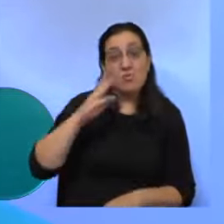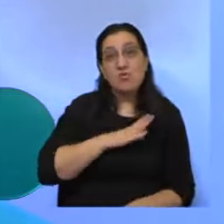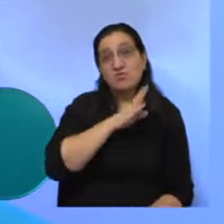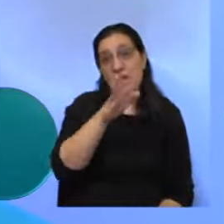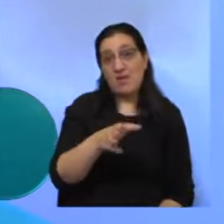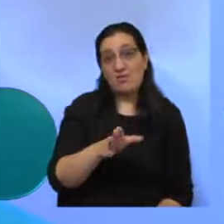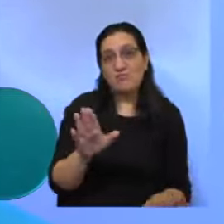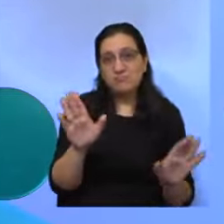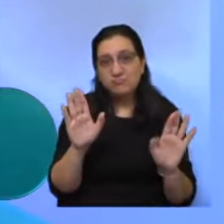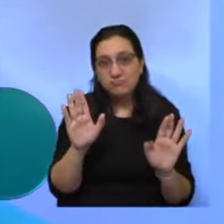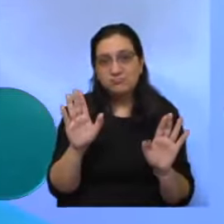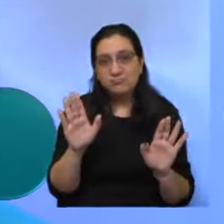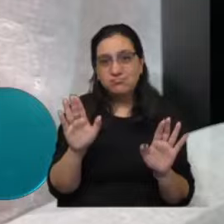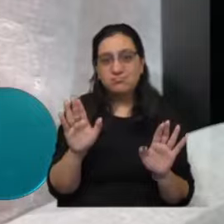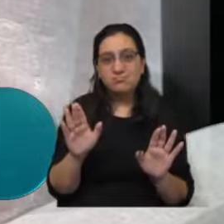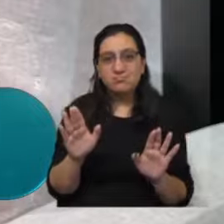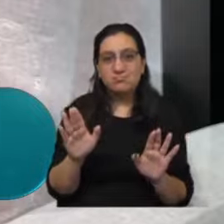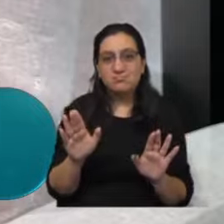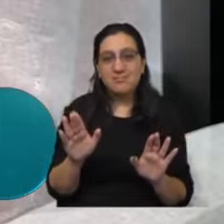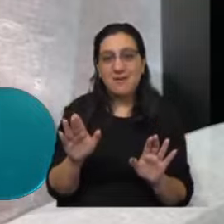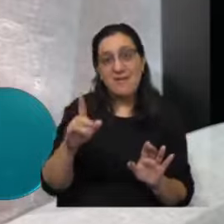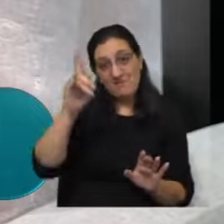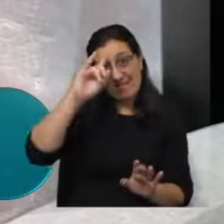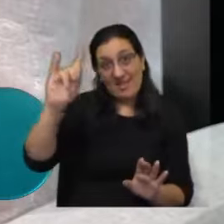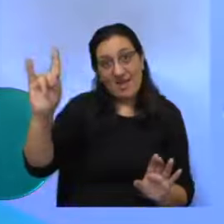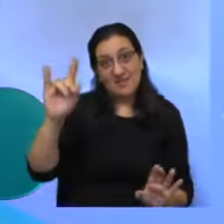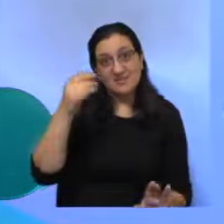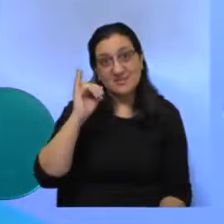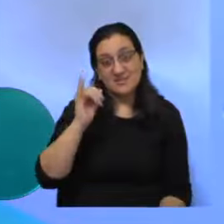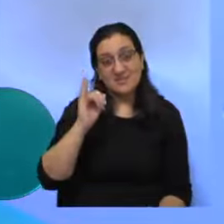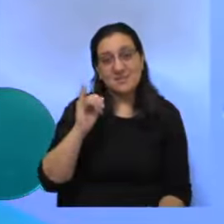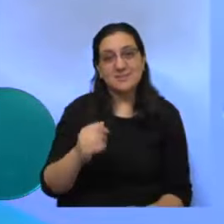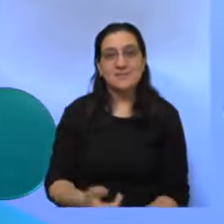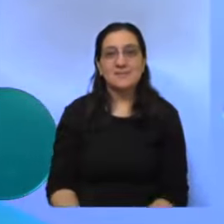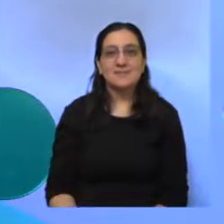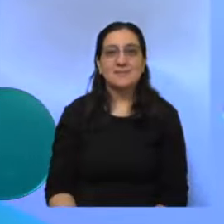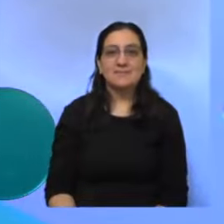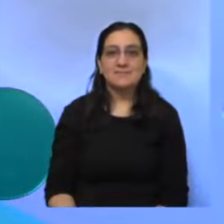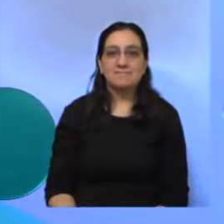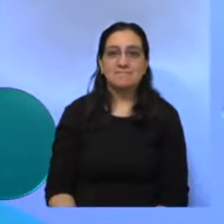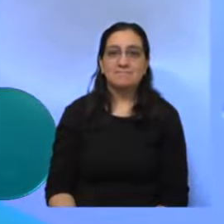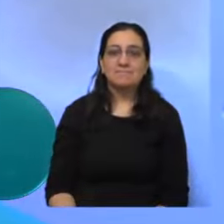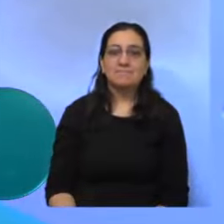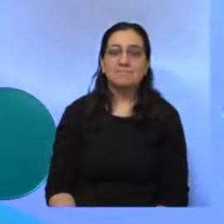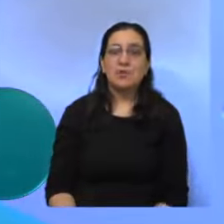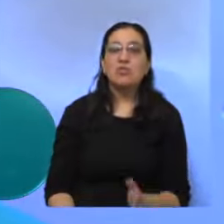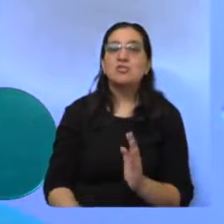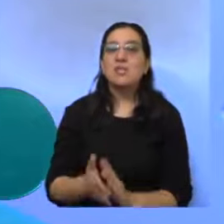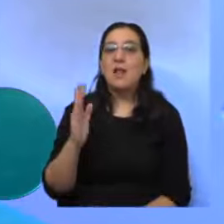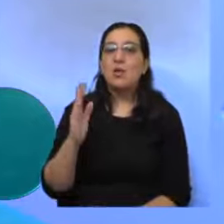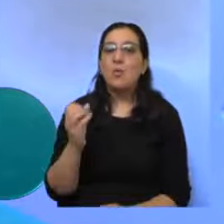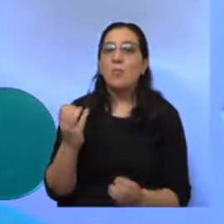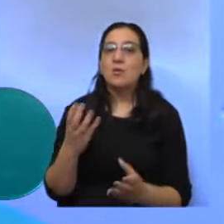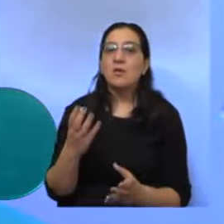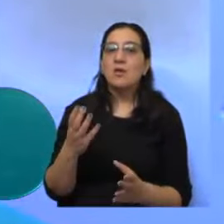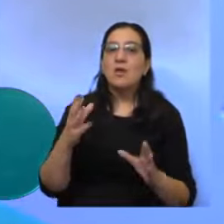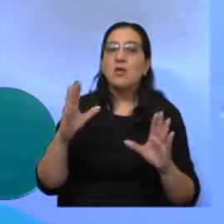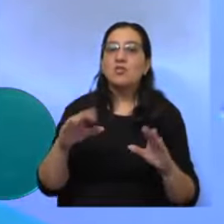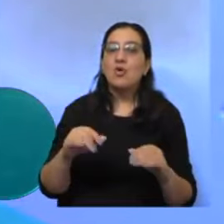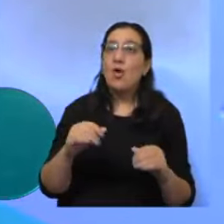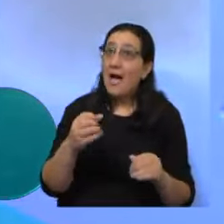Me estás llevando para el lado que pensó Tania, ¿no? El claro. Fatal es fatal. Si me voy para el lado que pensó Tania, soy fatal cuando salgo de que todo me parece